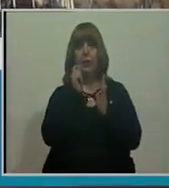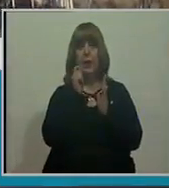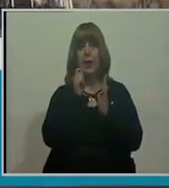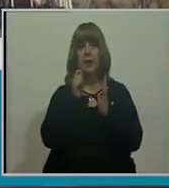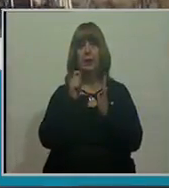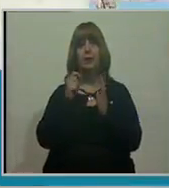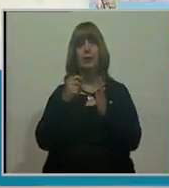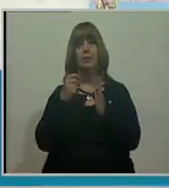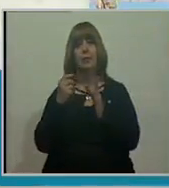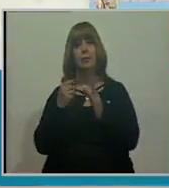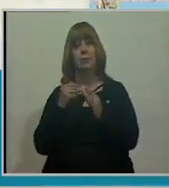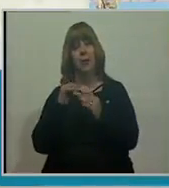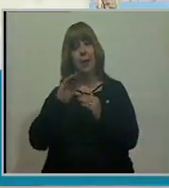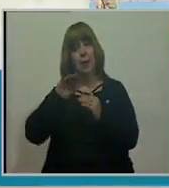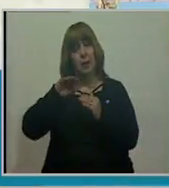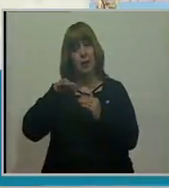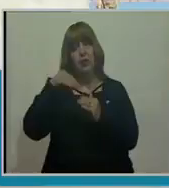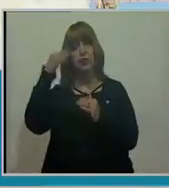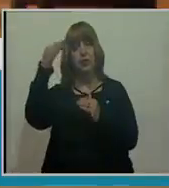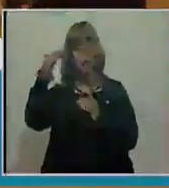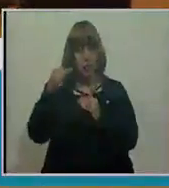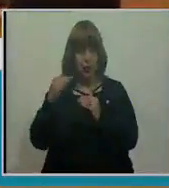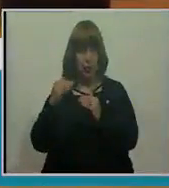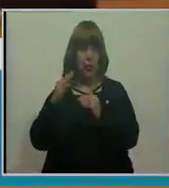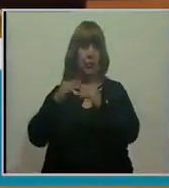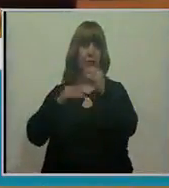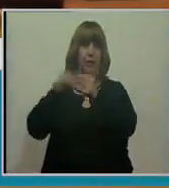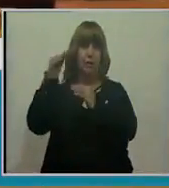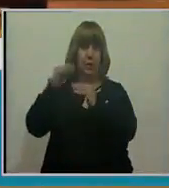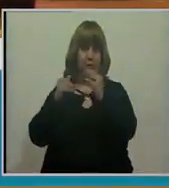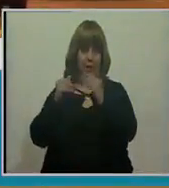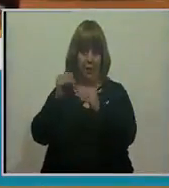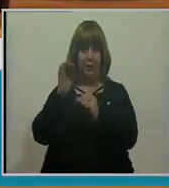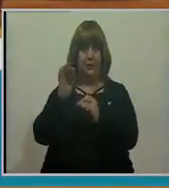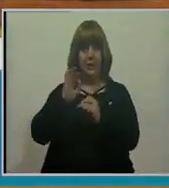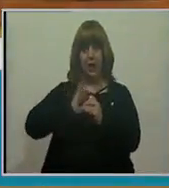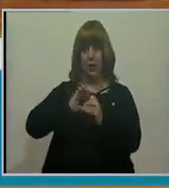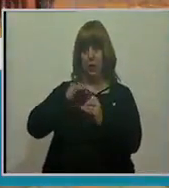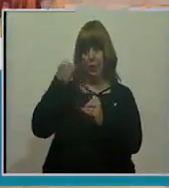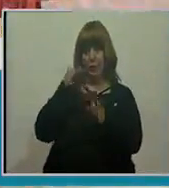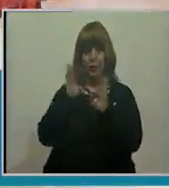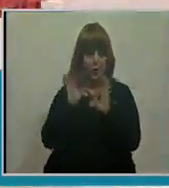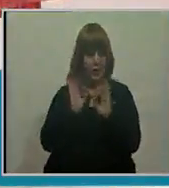credit y van a poder acceder a las viviendas que sorteamos el año pasado.